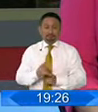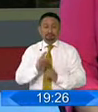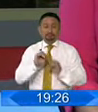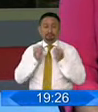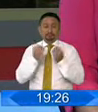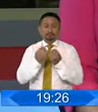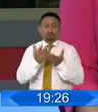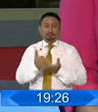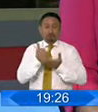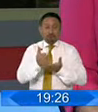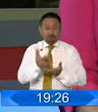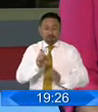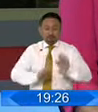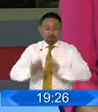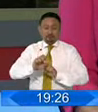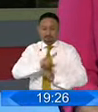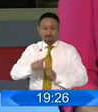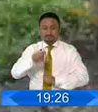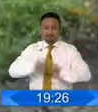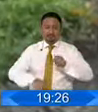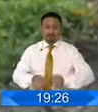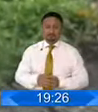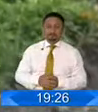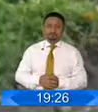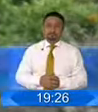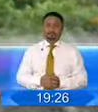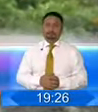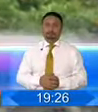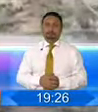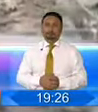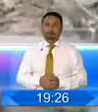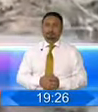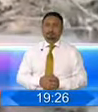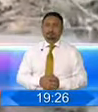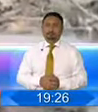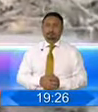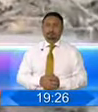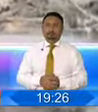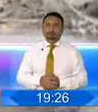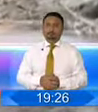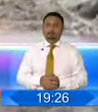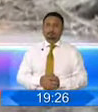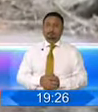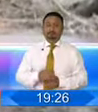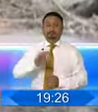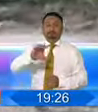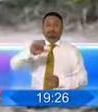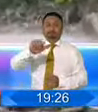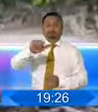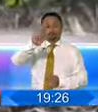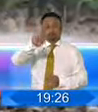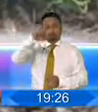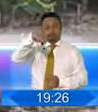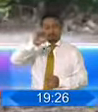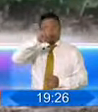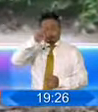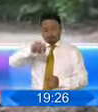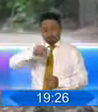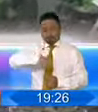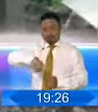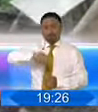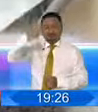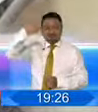de socorro evalúan los daños. Tras el desbordamiento de una quebrada en el sector El Carmen, en la parte alta de Zamora